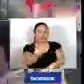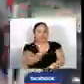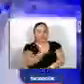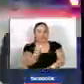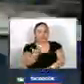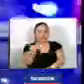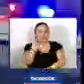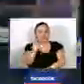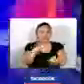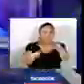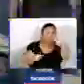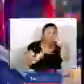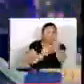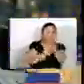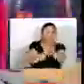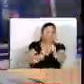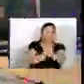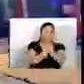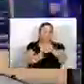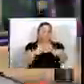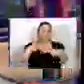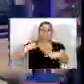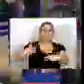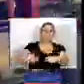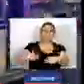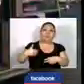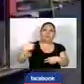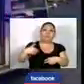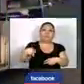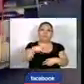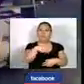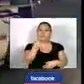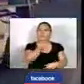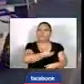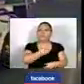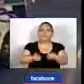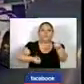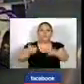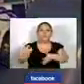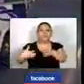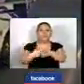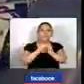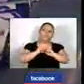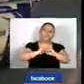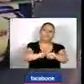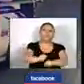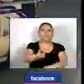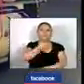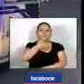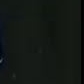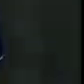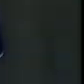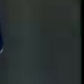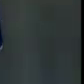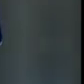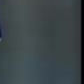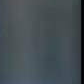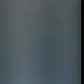es la primera causa de accidentes, pero cada año genera decenas de muertes. Néstor Hernández, Noticiero Hechos.